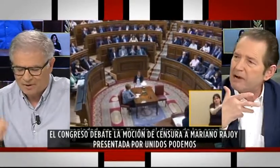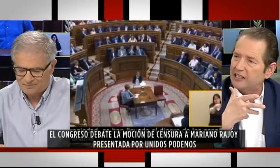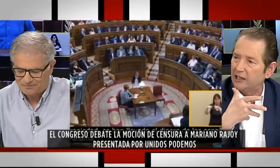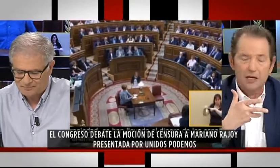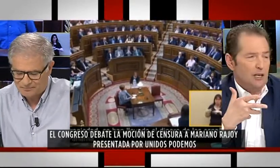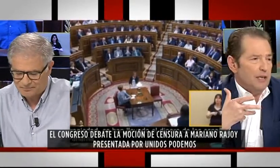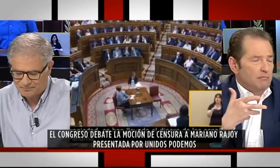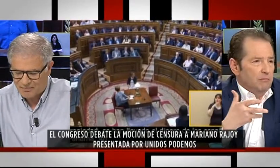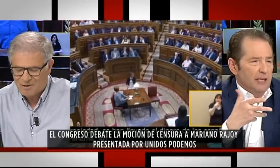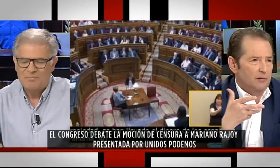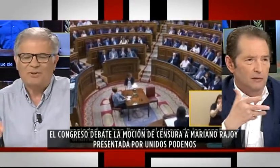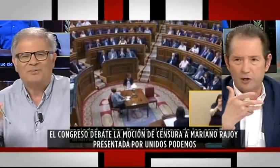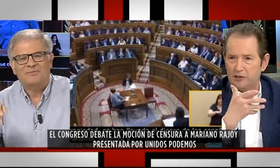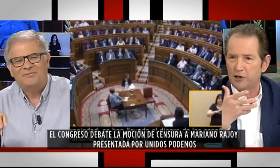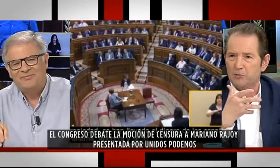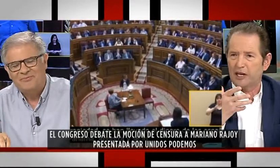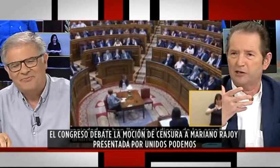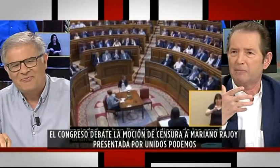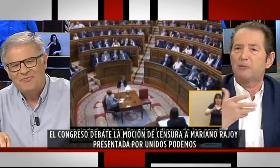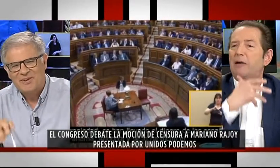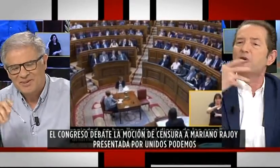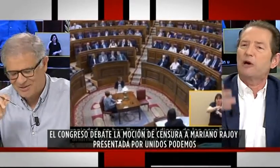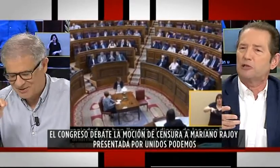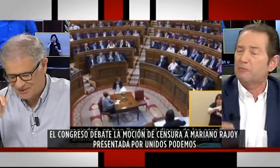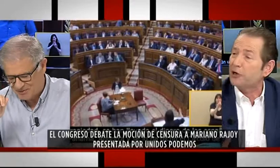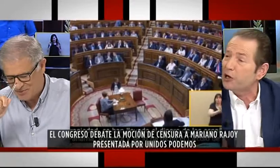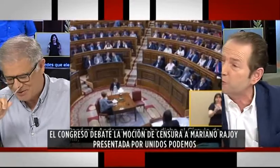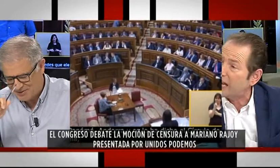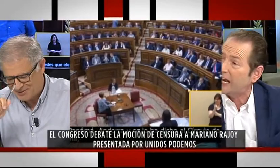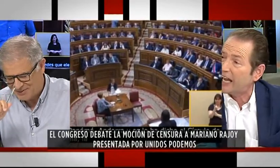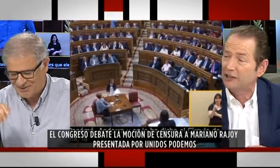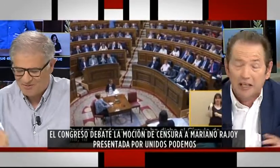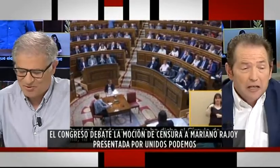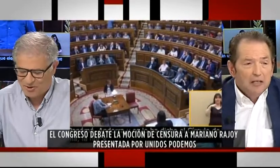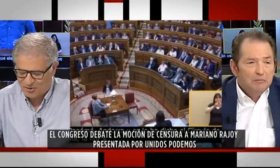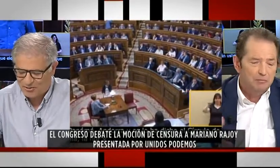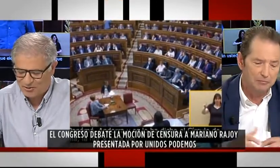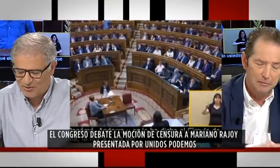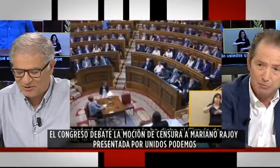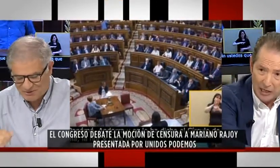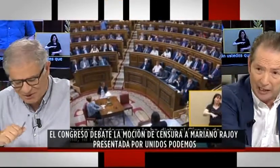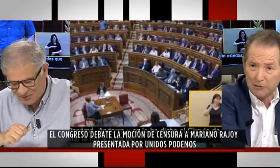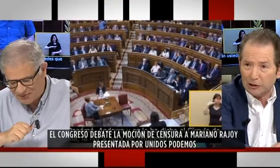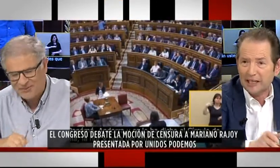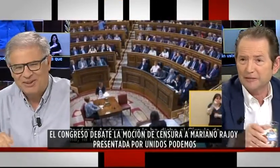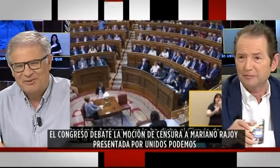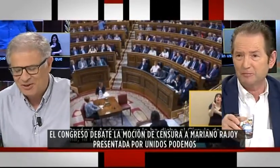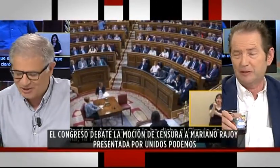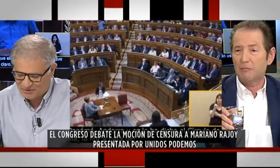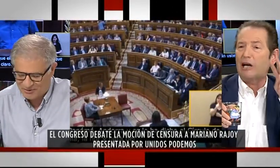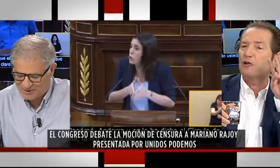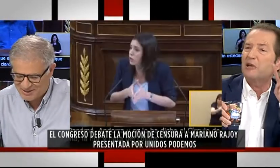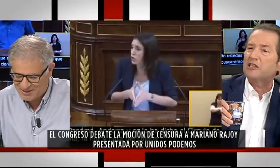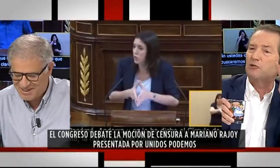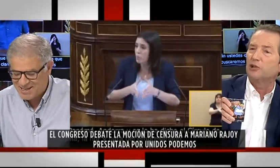quiero que se marche hombre pero no es no es muy razonable porque a mí no me gustan porque no le gustan a la gente pero roberto la gente vota yo creo